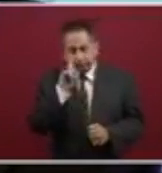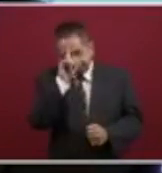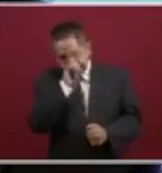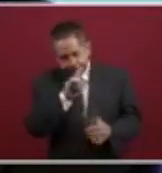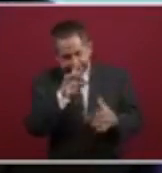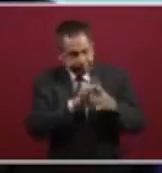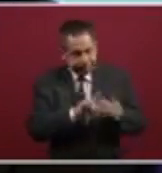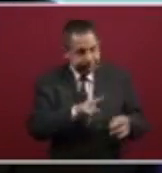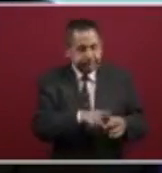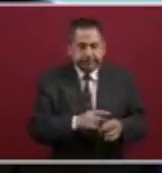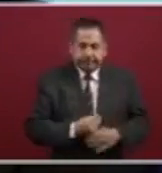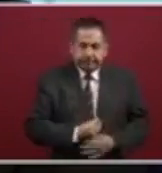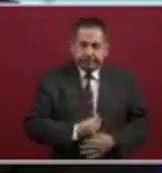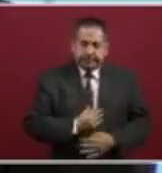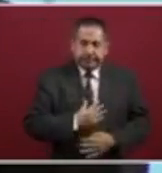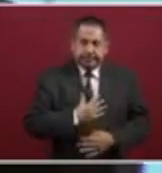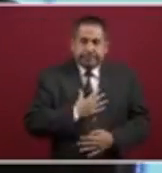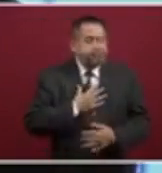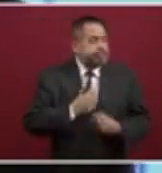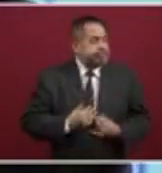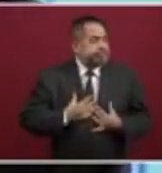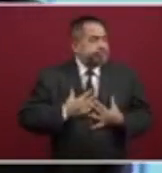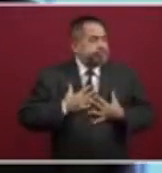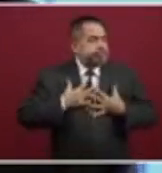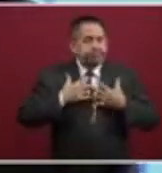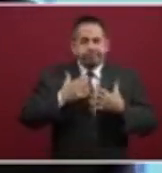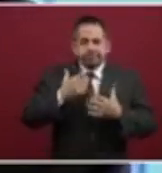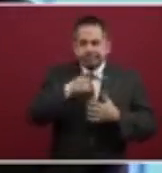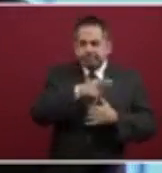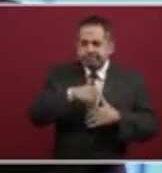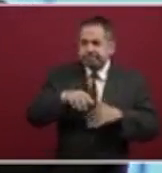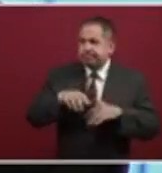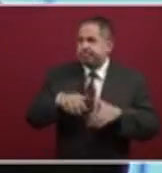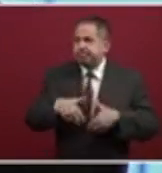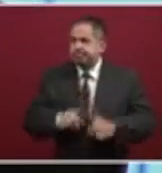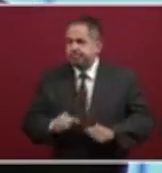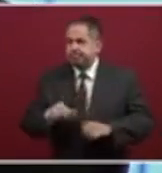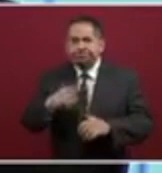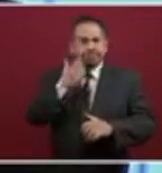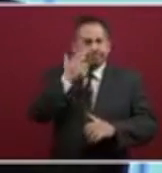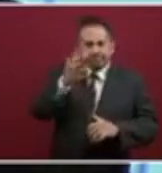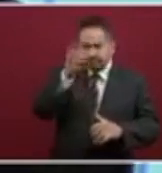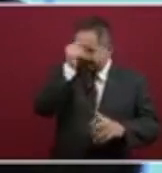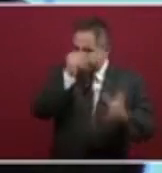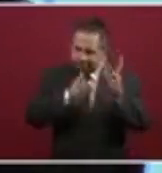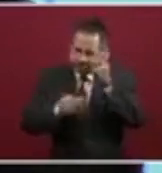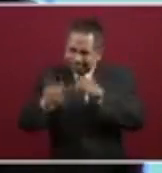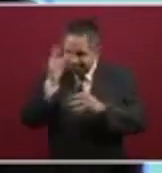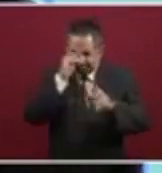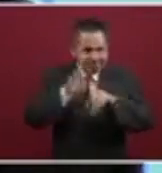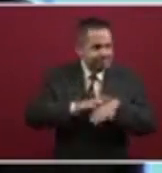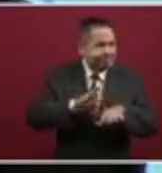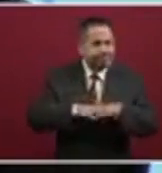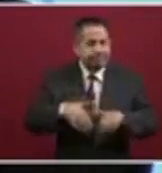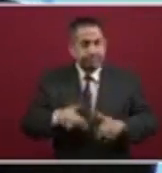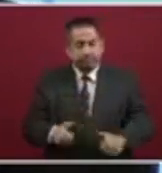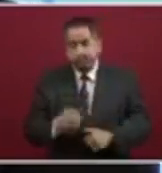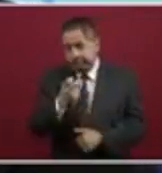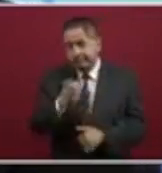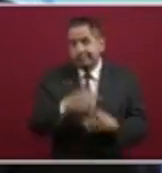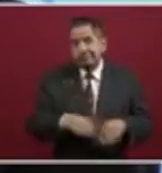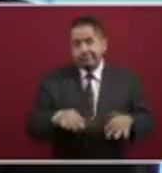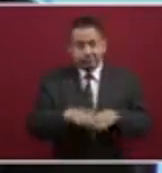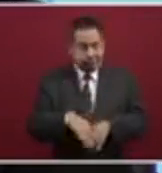jóvenes, el interés por conocer y transformar nuestra realidad nacional con